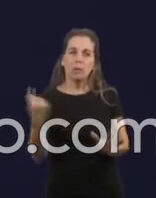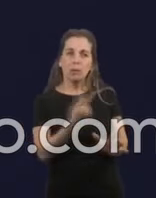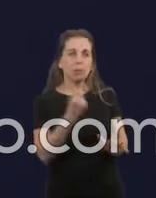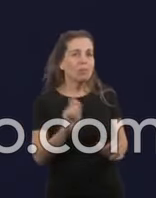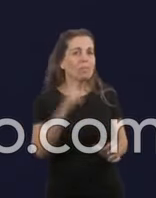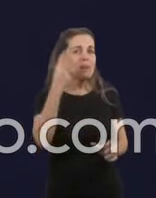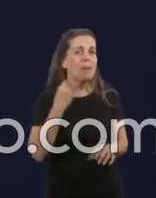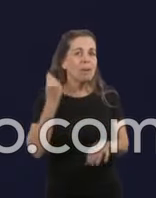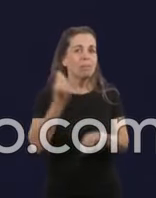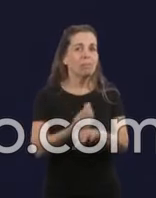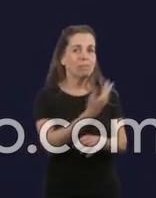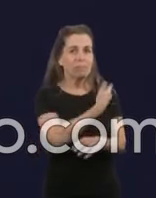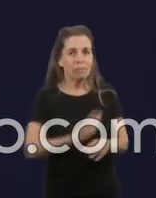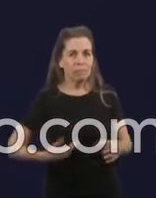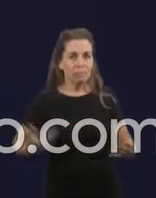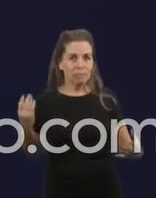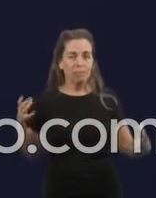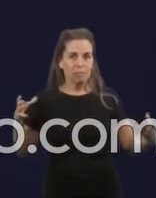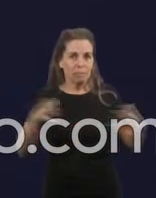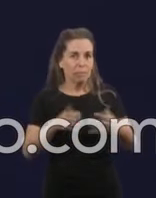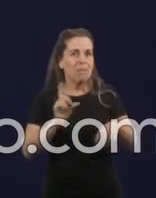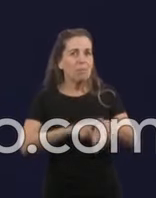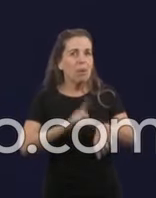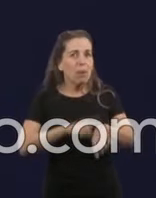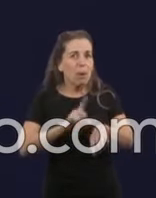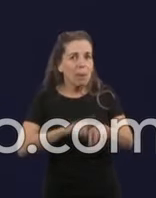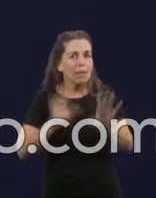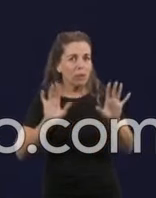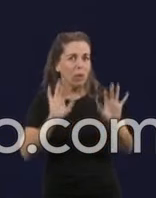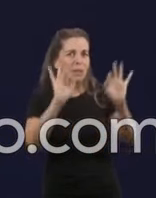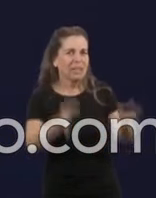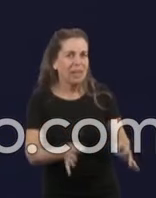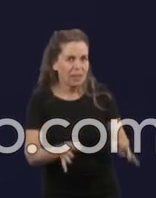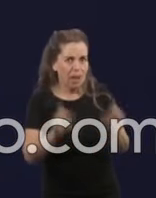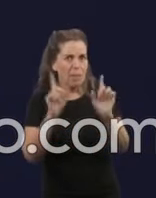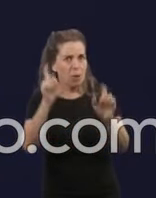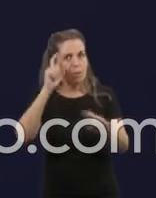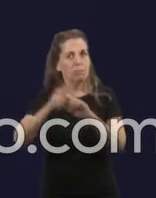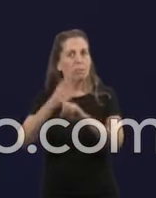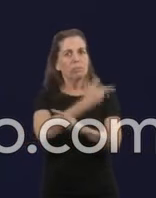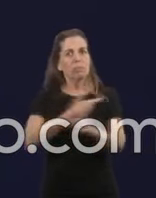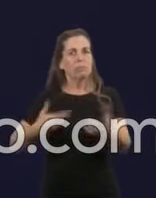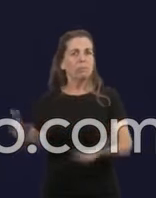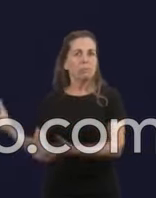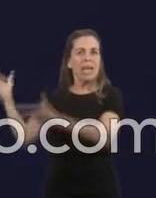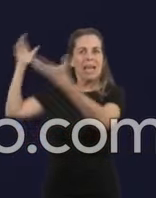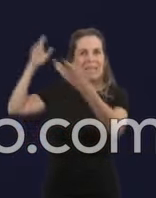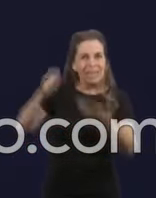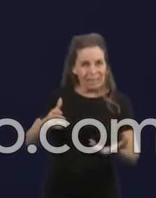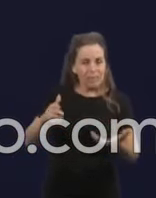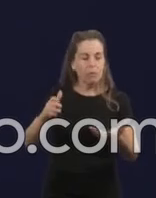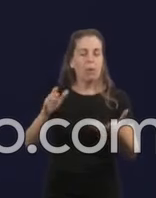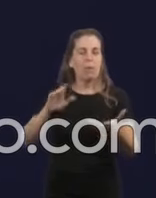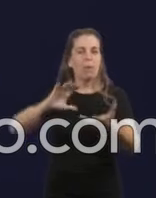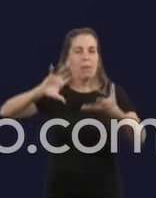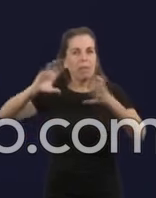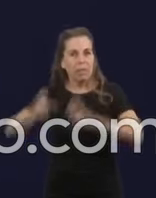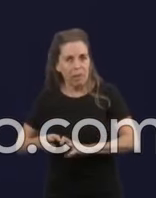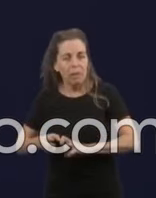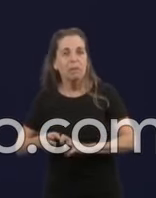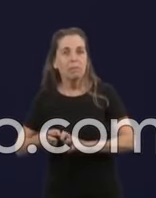principio de la gestión es con lo poco que nos dejaron sino más bien nada